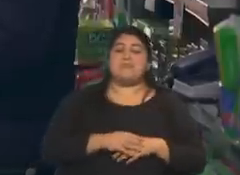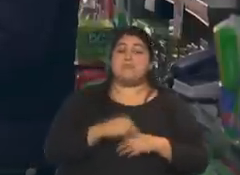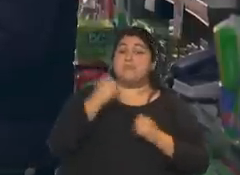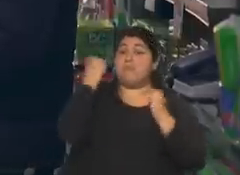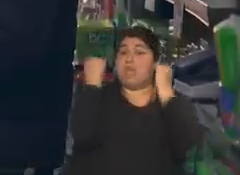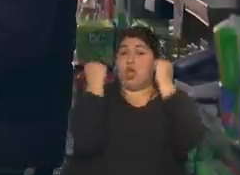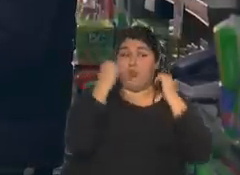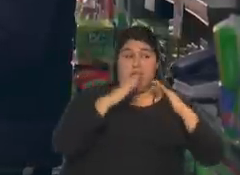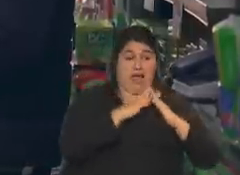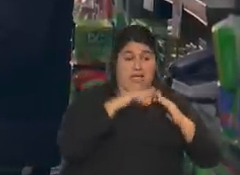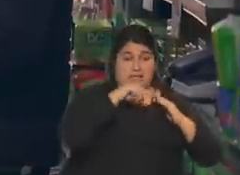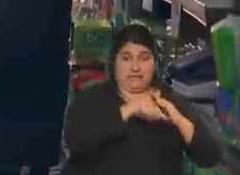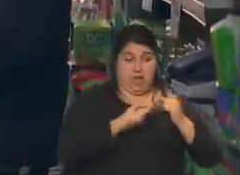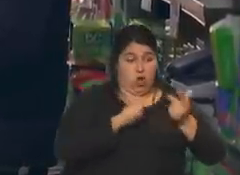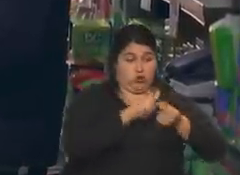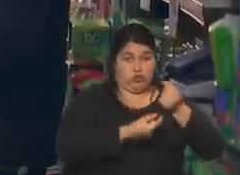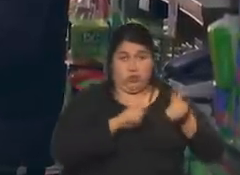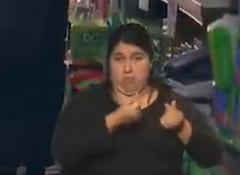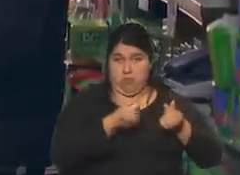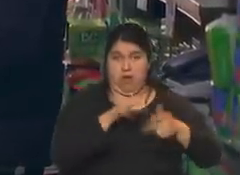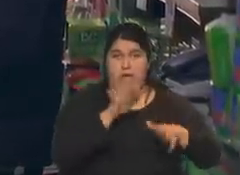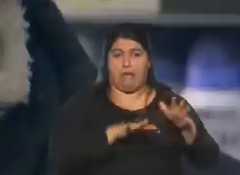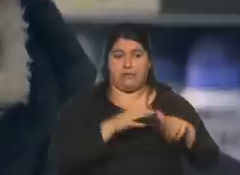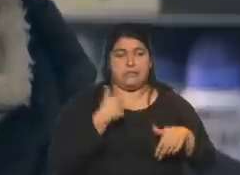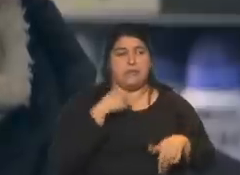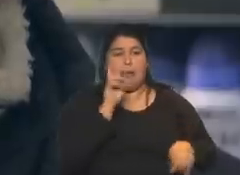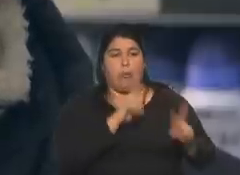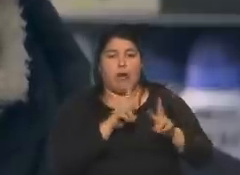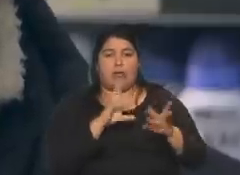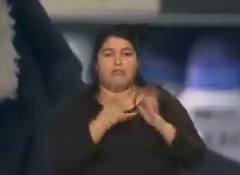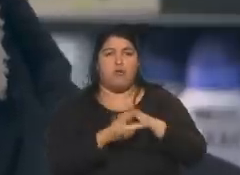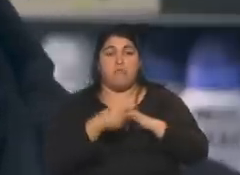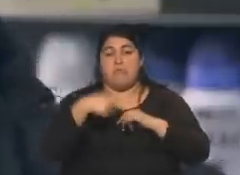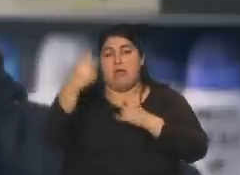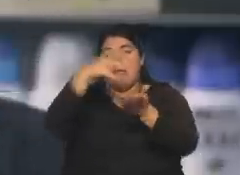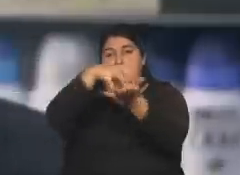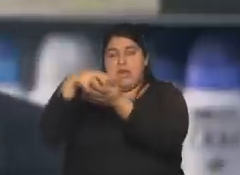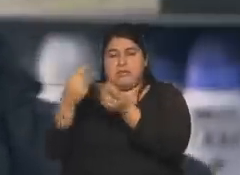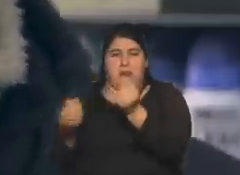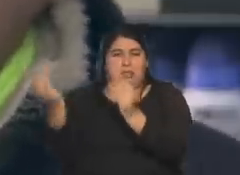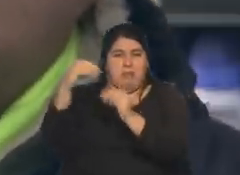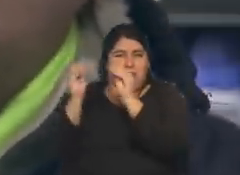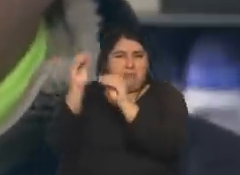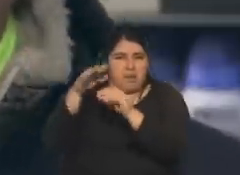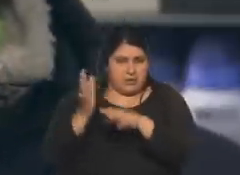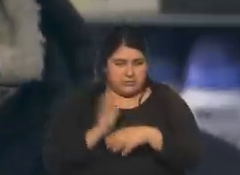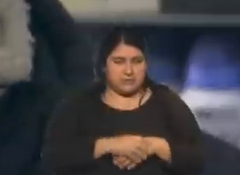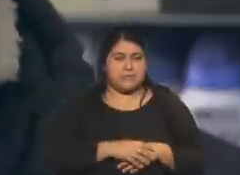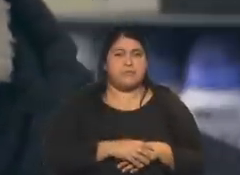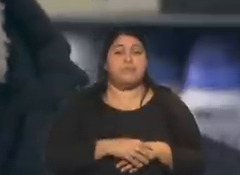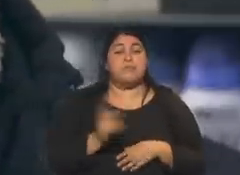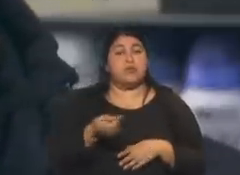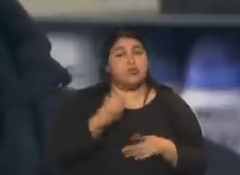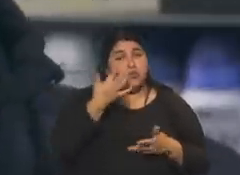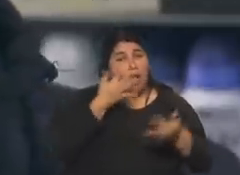doméstica cotidiana de consumo que les esquive a la formación de los grandes formadores de precios? Digamos que nosotros lo que vinimos